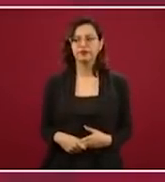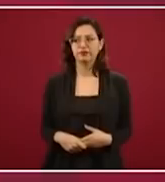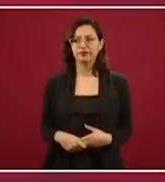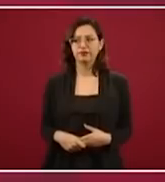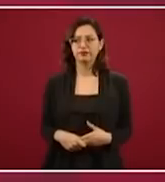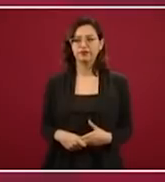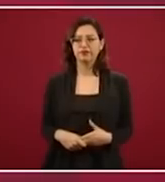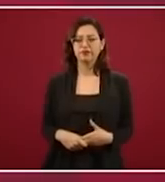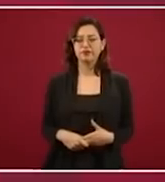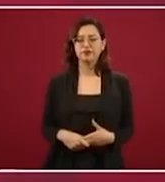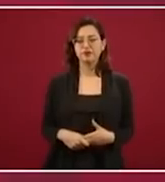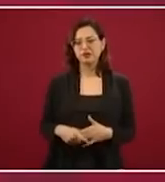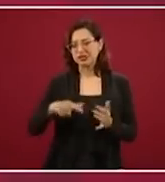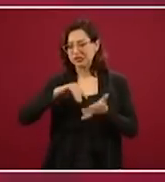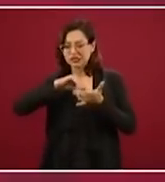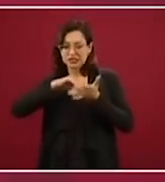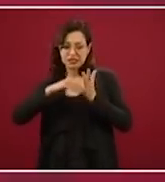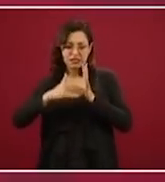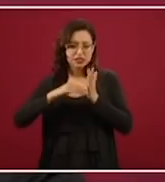los trucos,